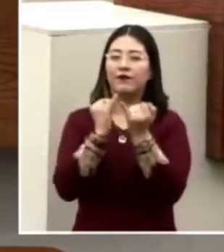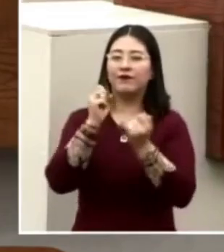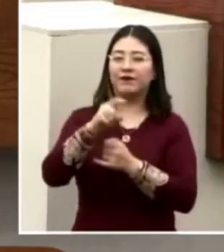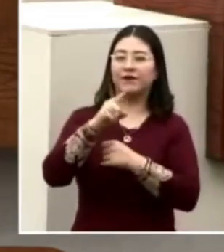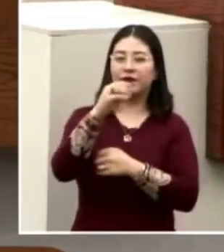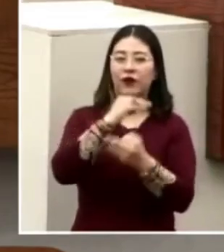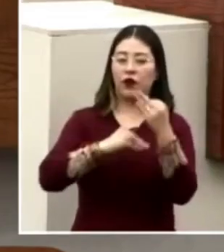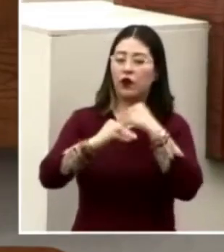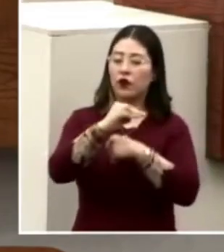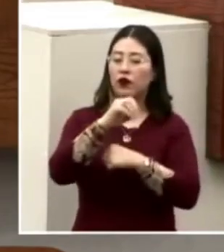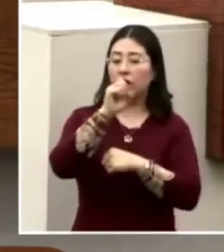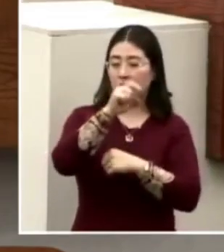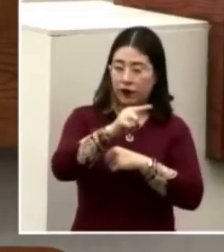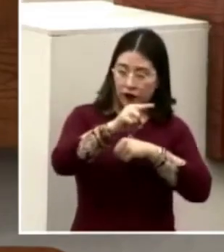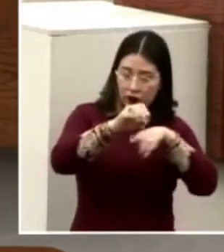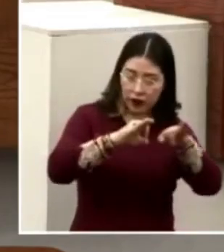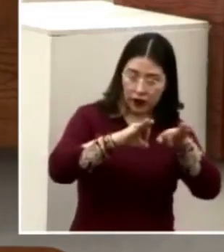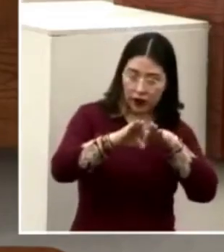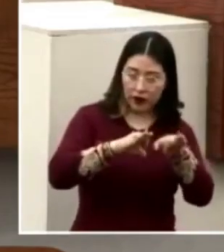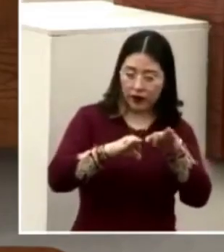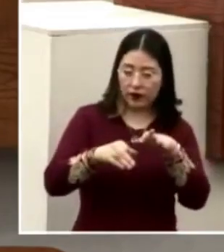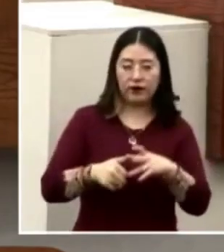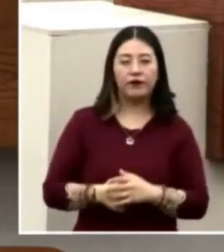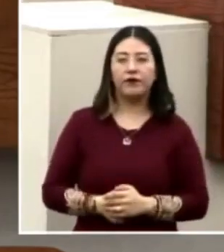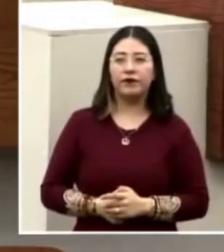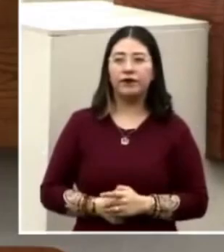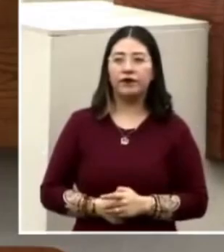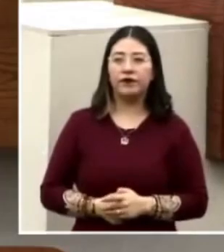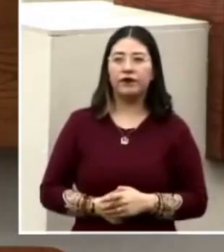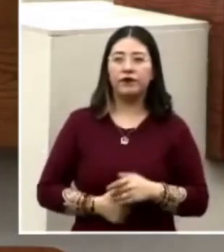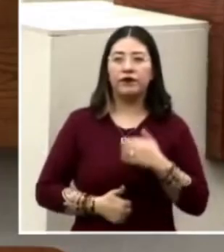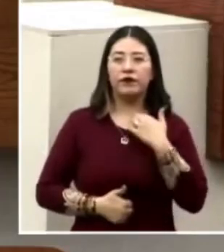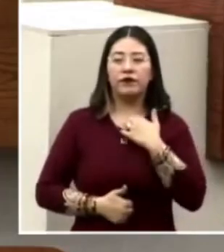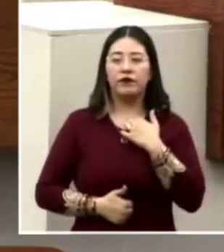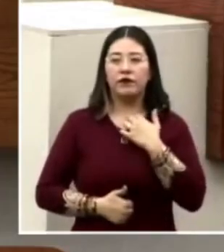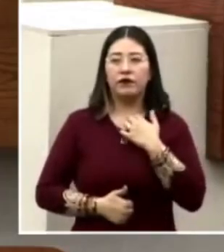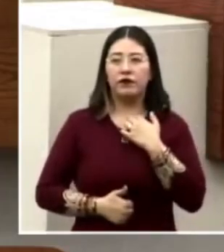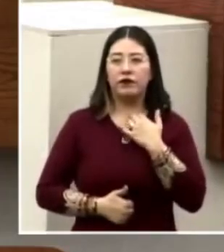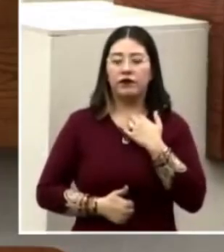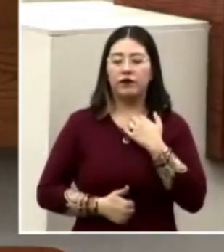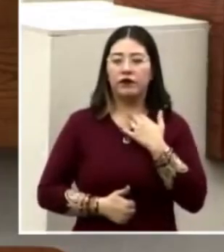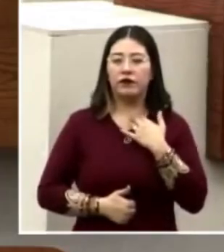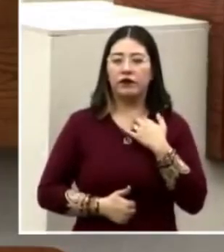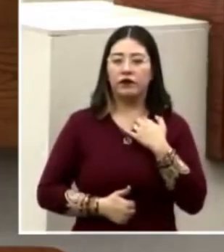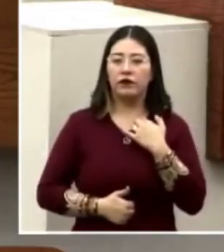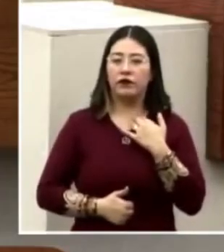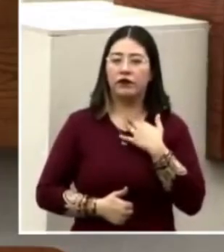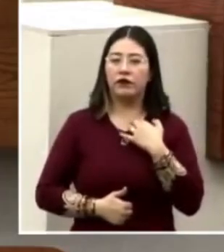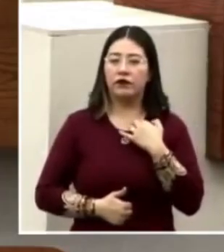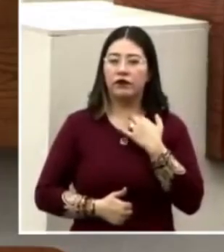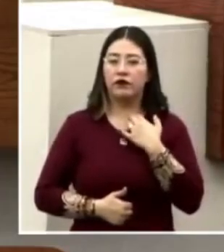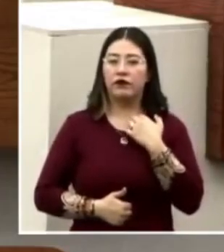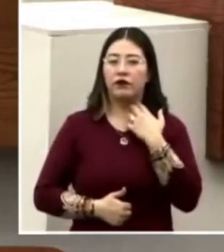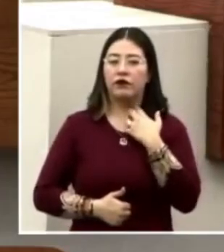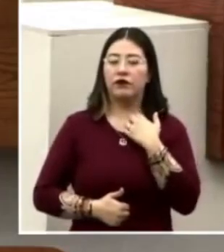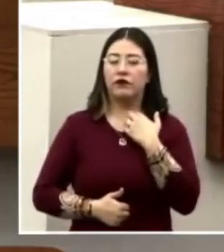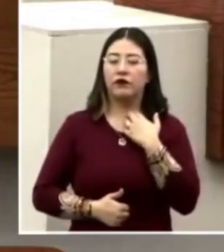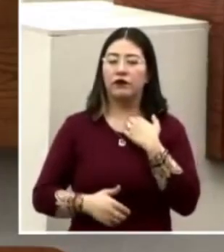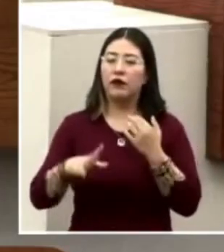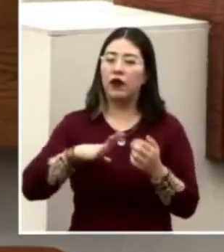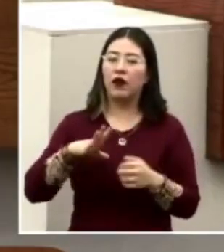de los 5 estados del país donde ya existe una Guardia Civil